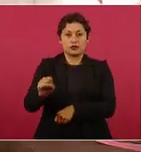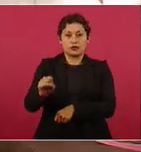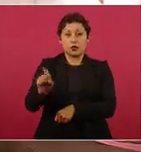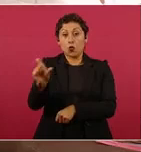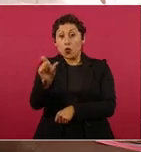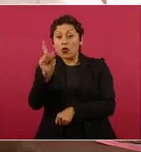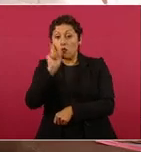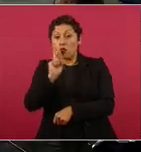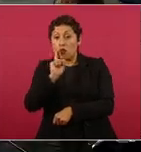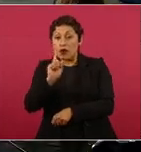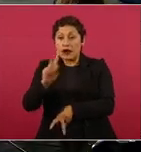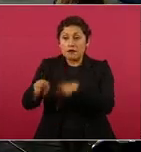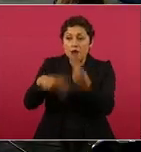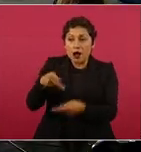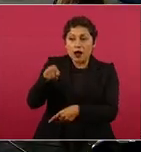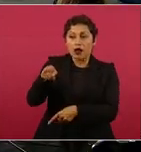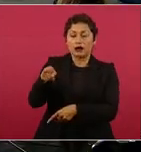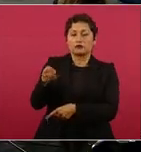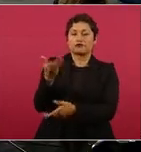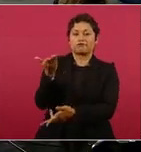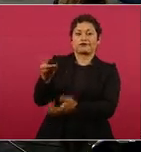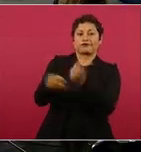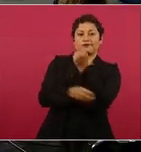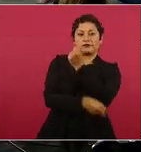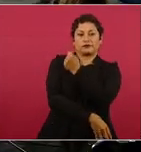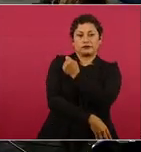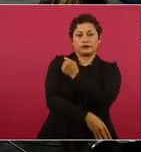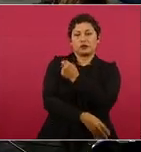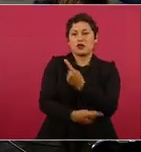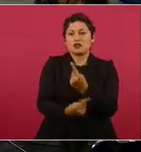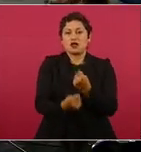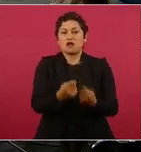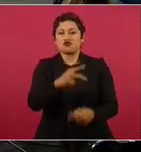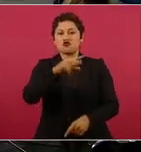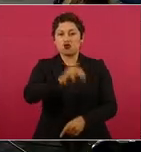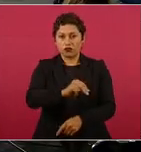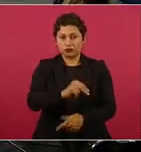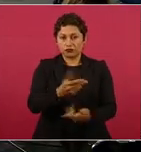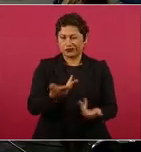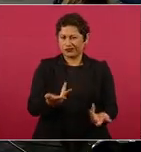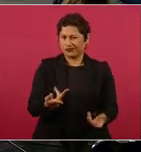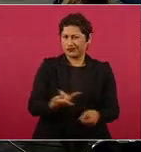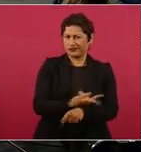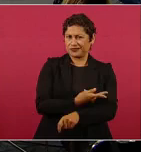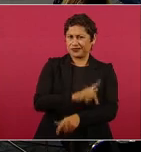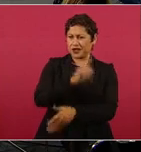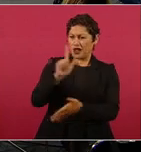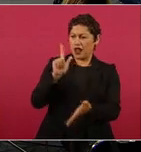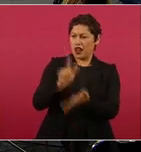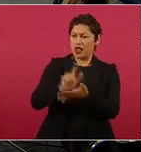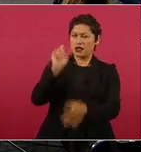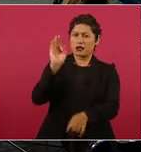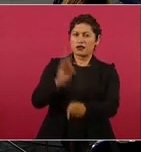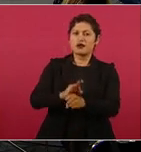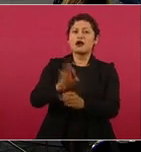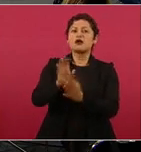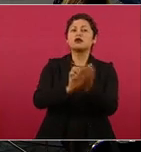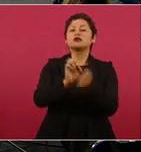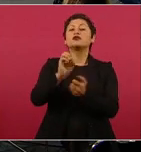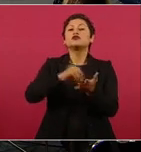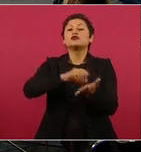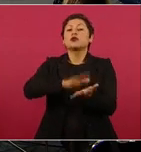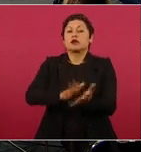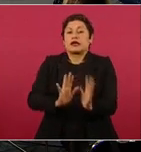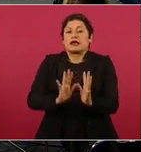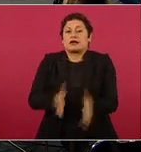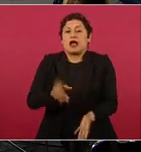este servicio, obviamente violando, digamos, este derecho ya garantizado en las constituciones locales